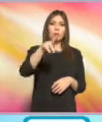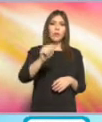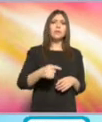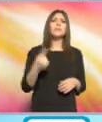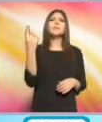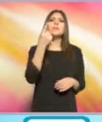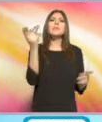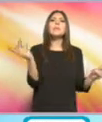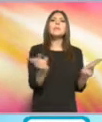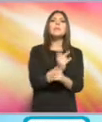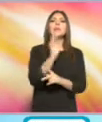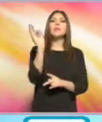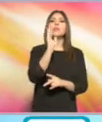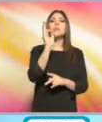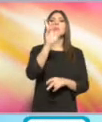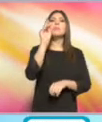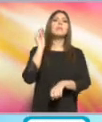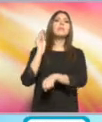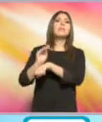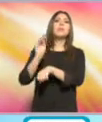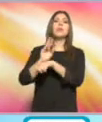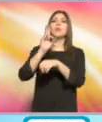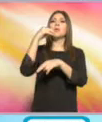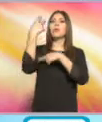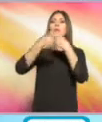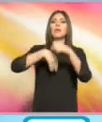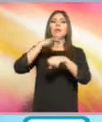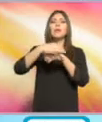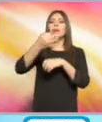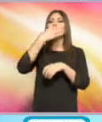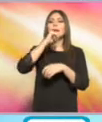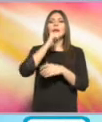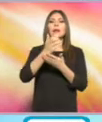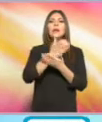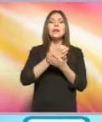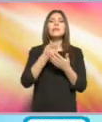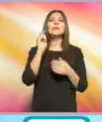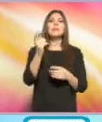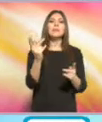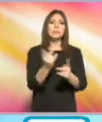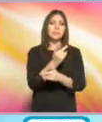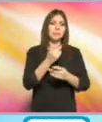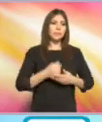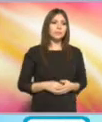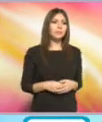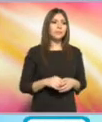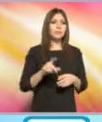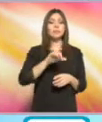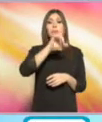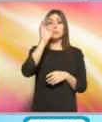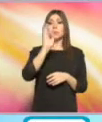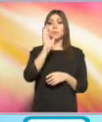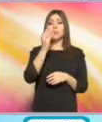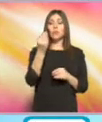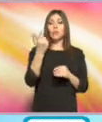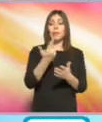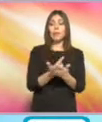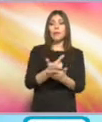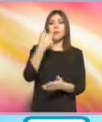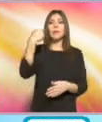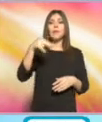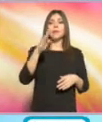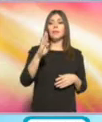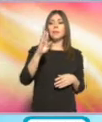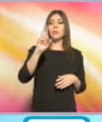atiende una bronquitis alérgica? Bueno, el cuadro cuando es muy dramático se acompaña de un broncoespasmo, es decir,